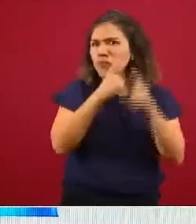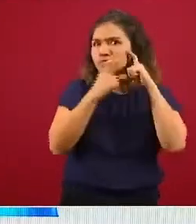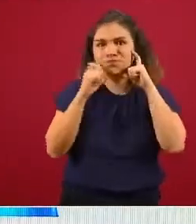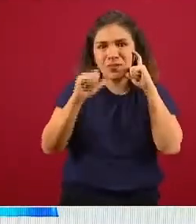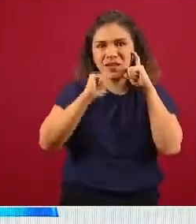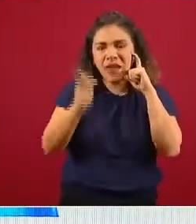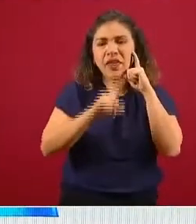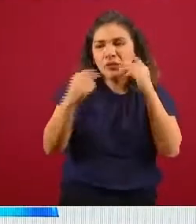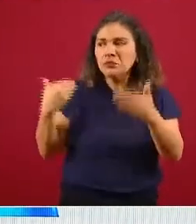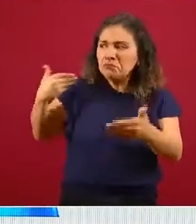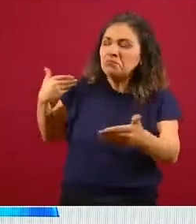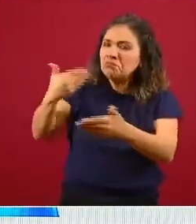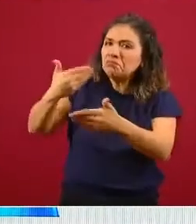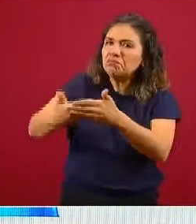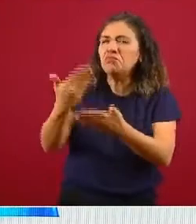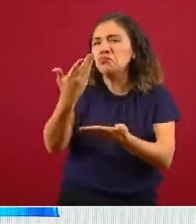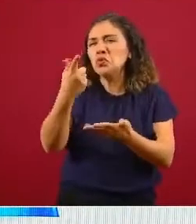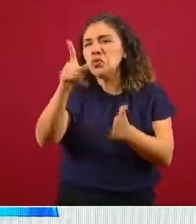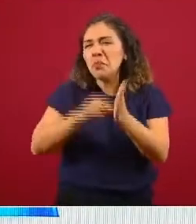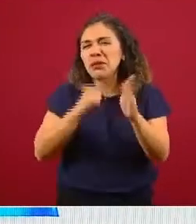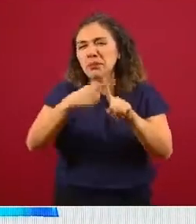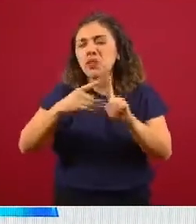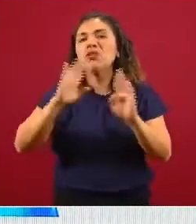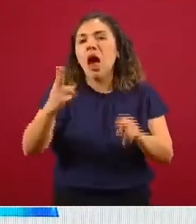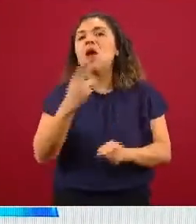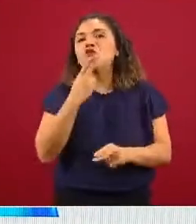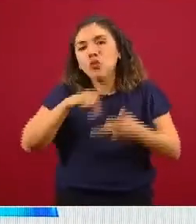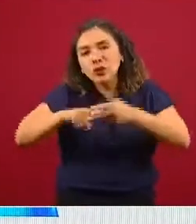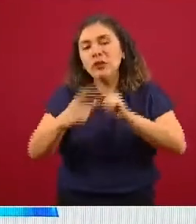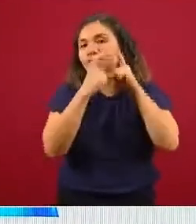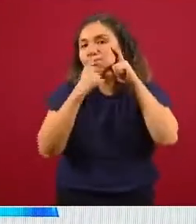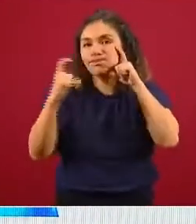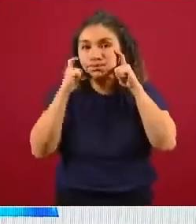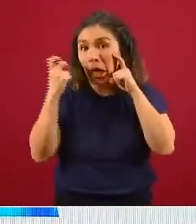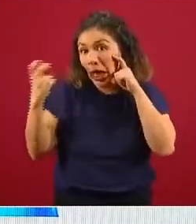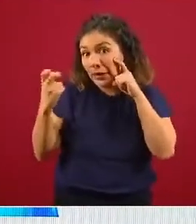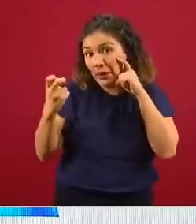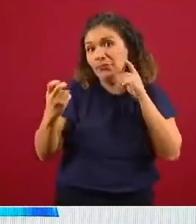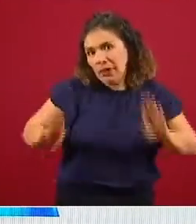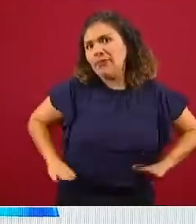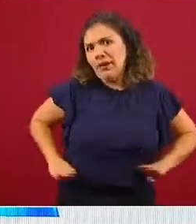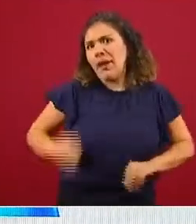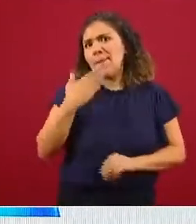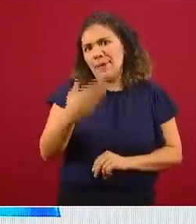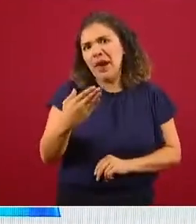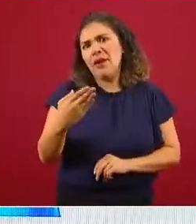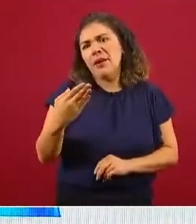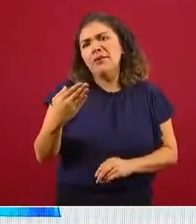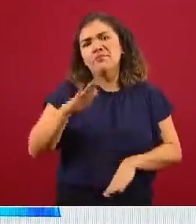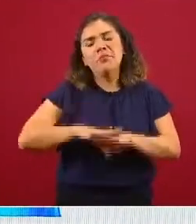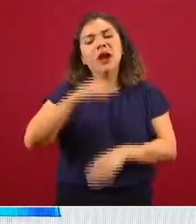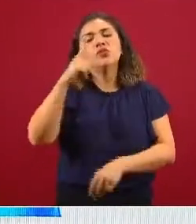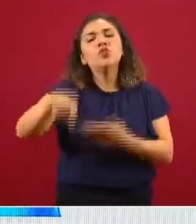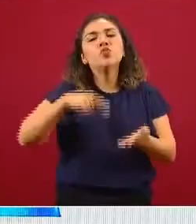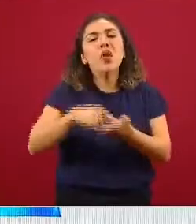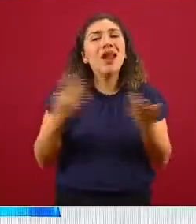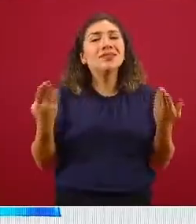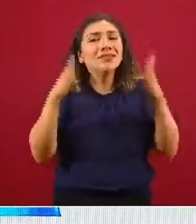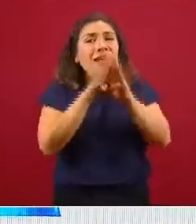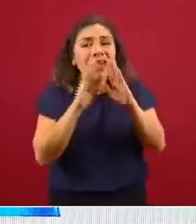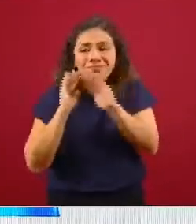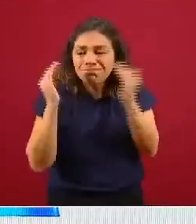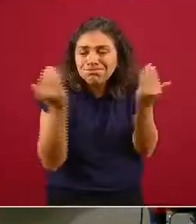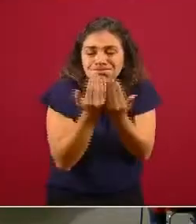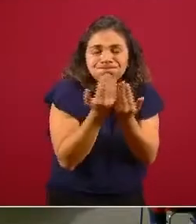desde hace varias semanas, más de mes y medio, utiliza un cubrebocas y eso es conveniente hacerlo particularmente en los espacios